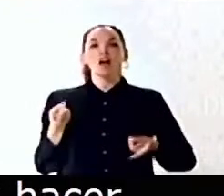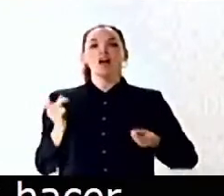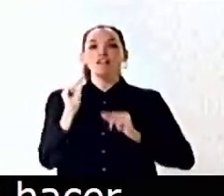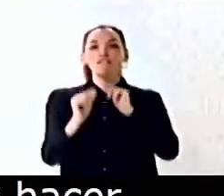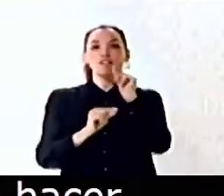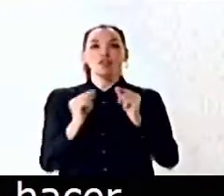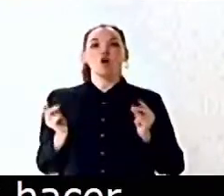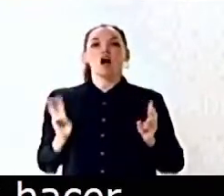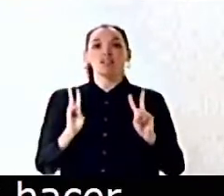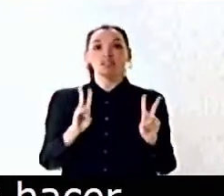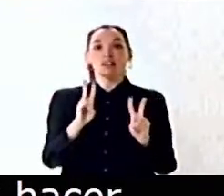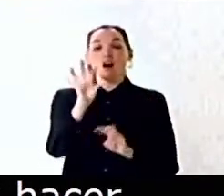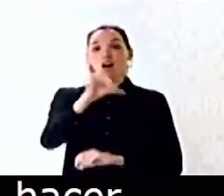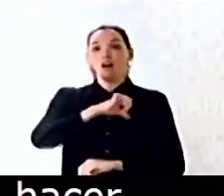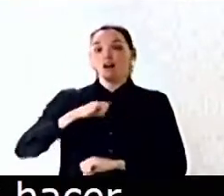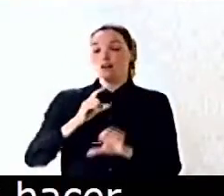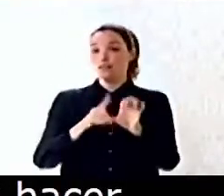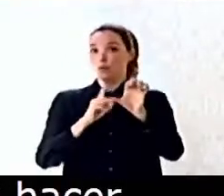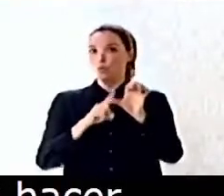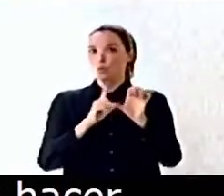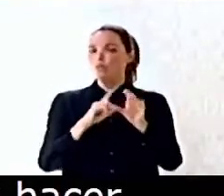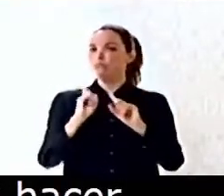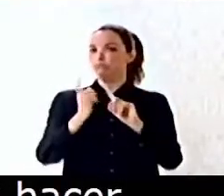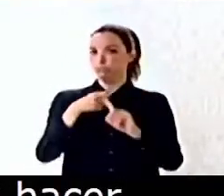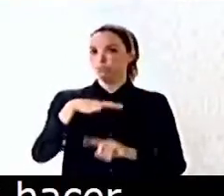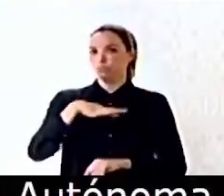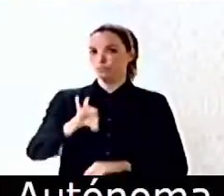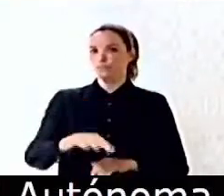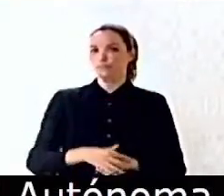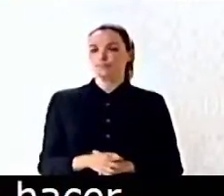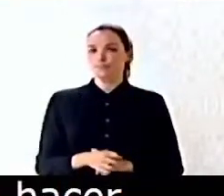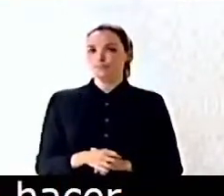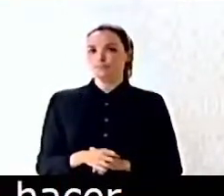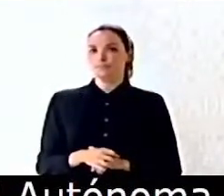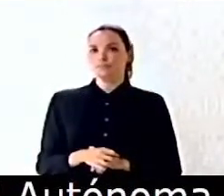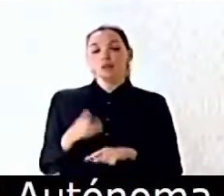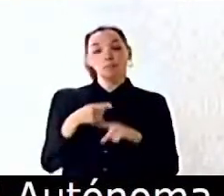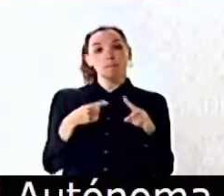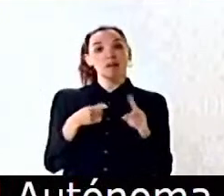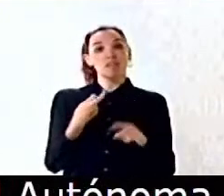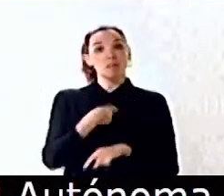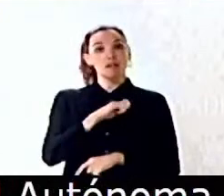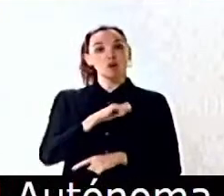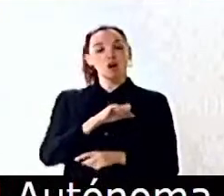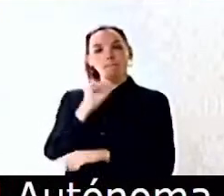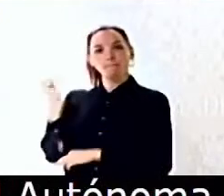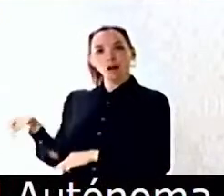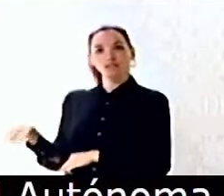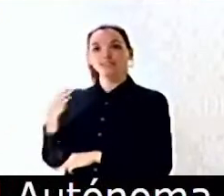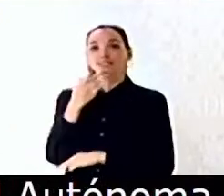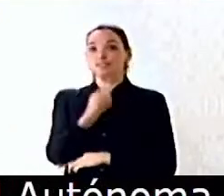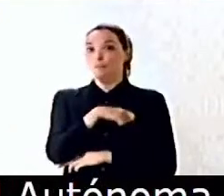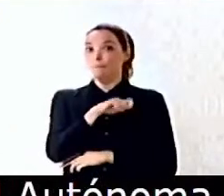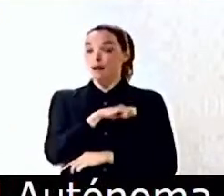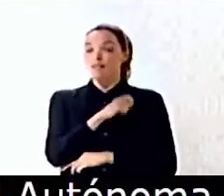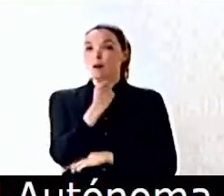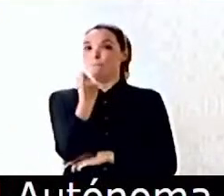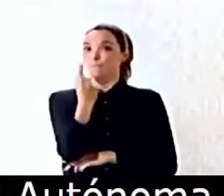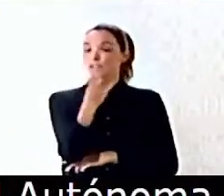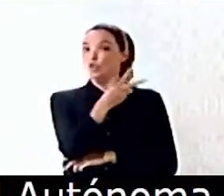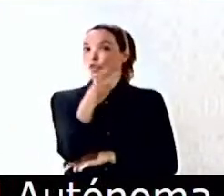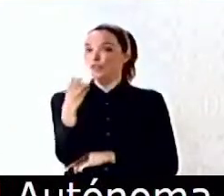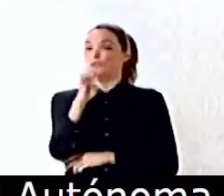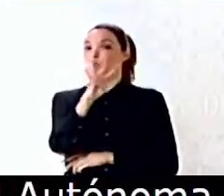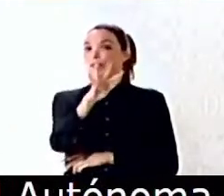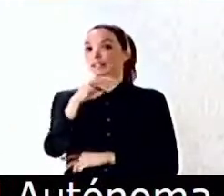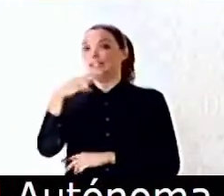en la comunidad autónoma. De hecho, estamos por encima de la media si la media española está en